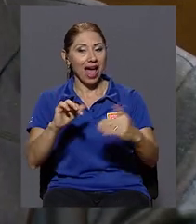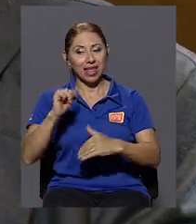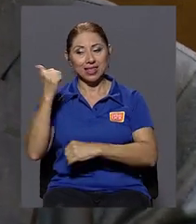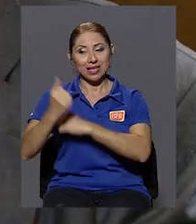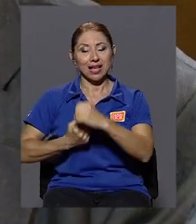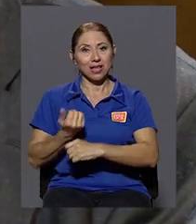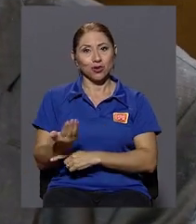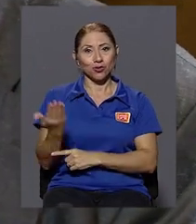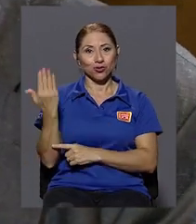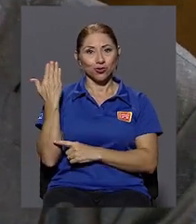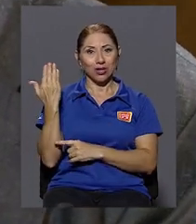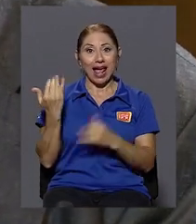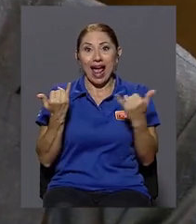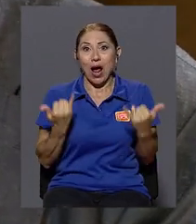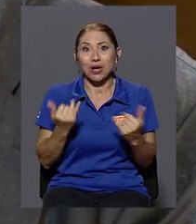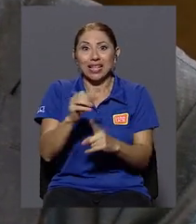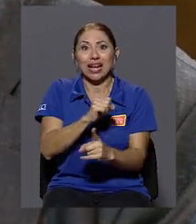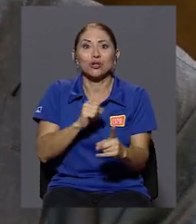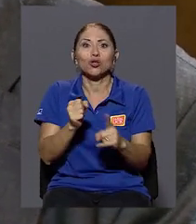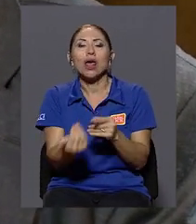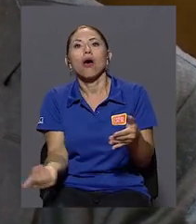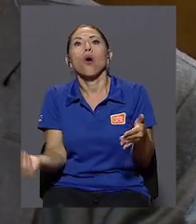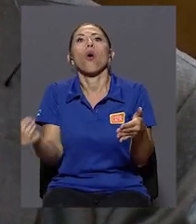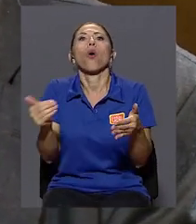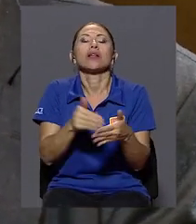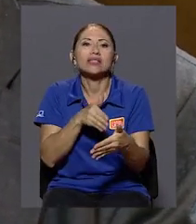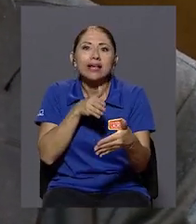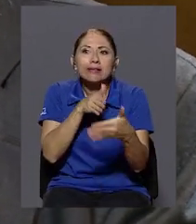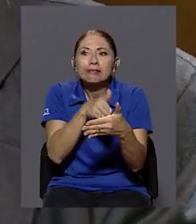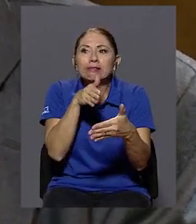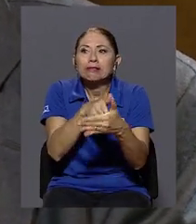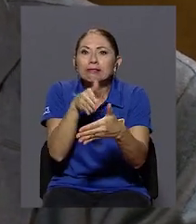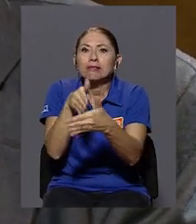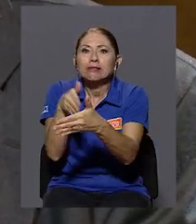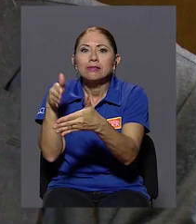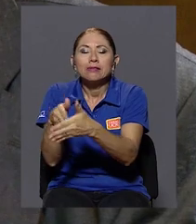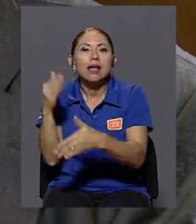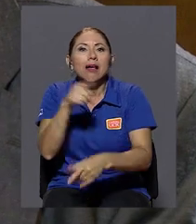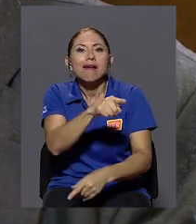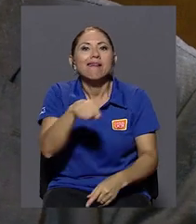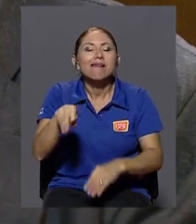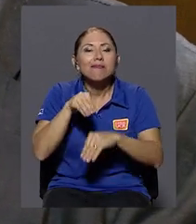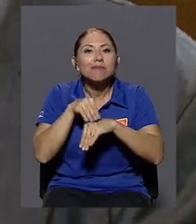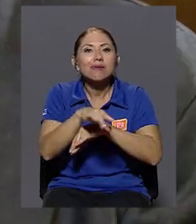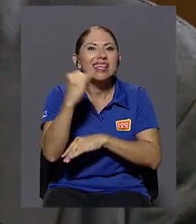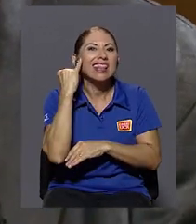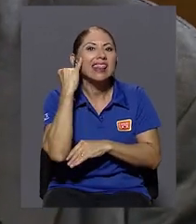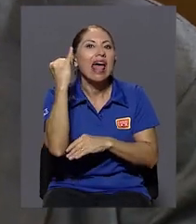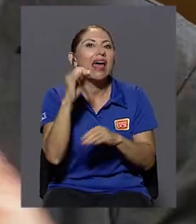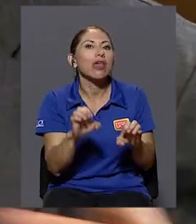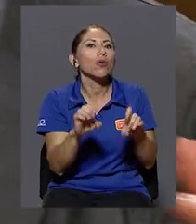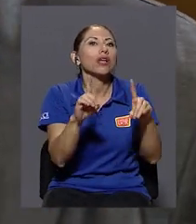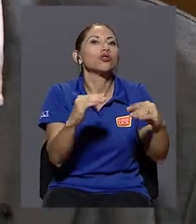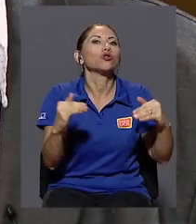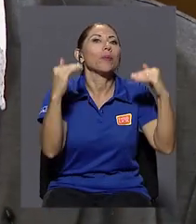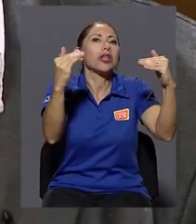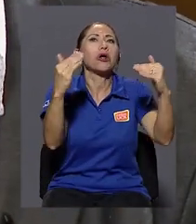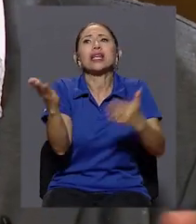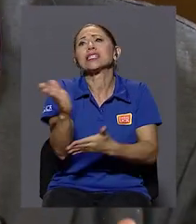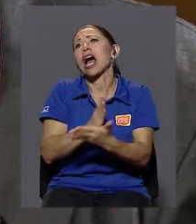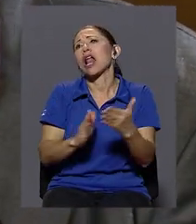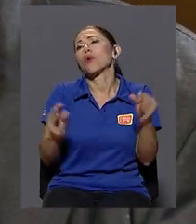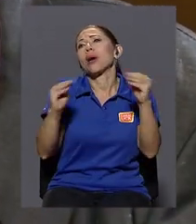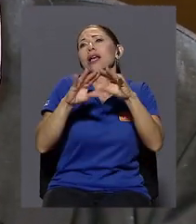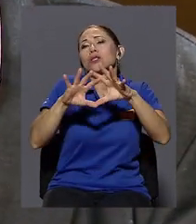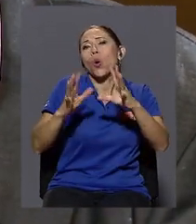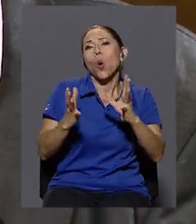años, vuelve a ser bombardeada con la idea de que la educación superior es una cuestión transnacionalizada